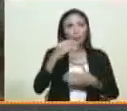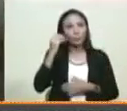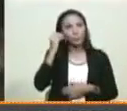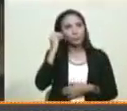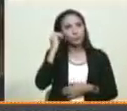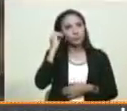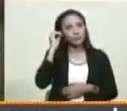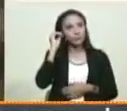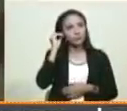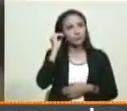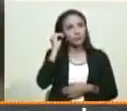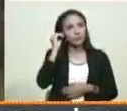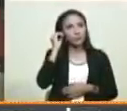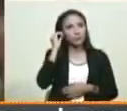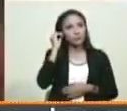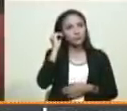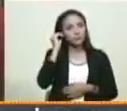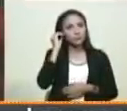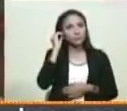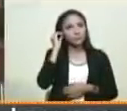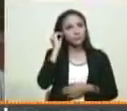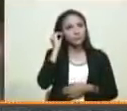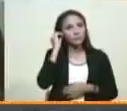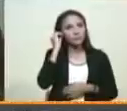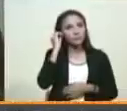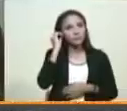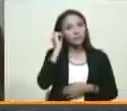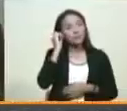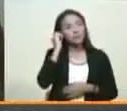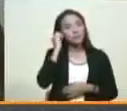del Partido Socialista Unido de Venezuela.